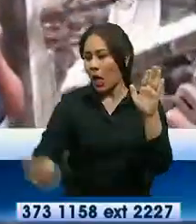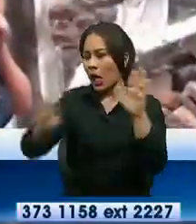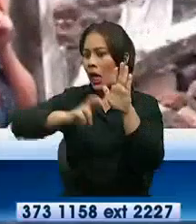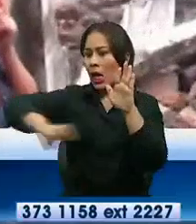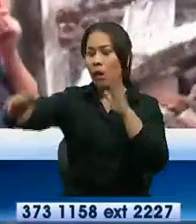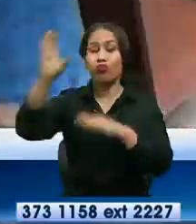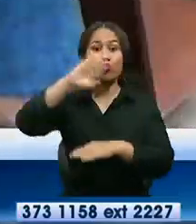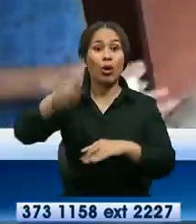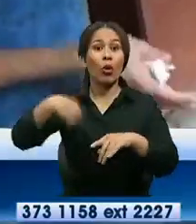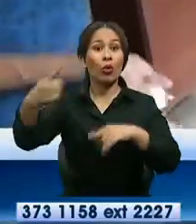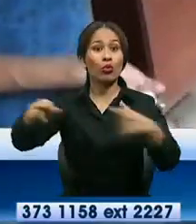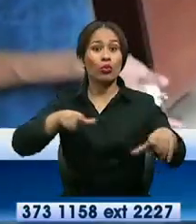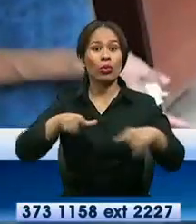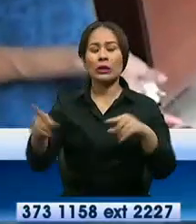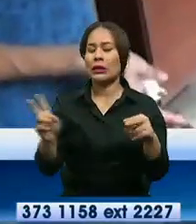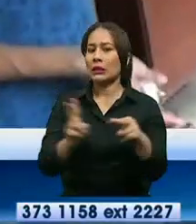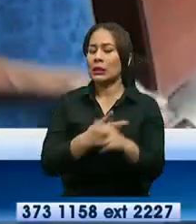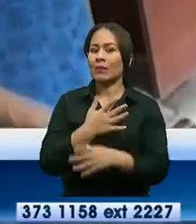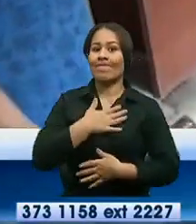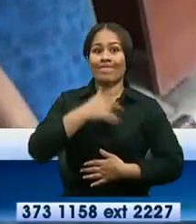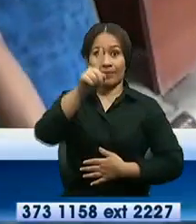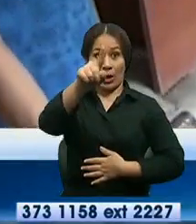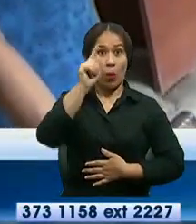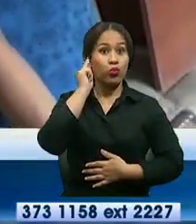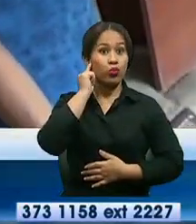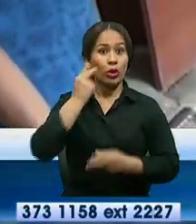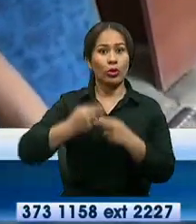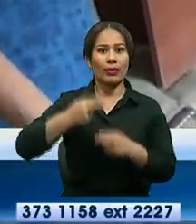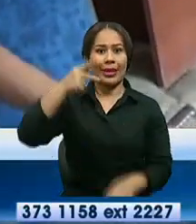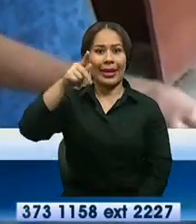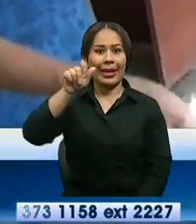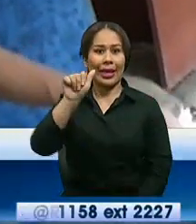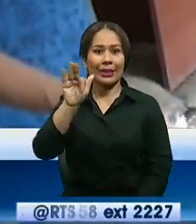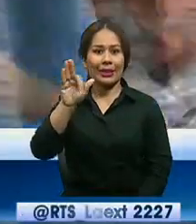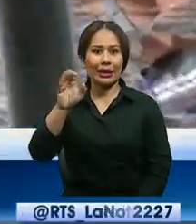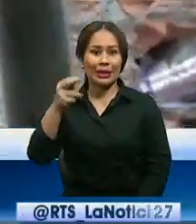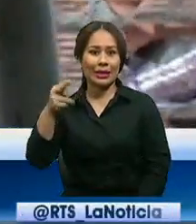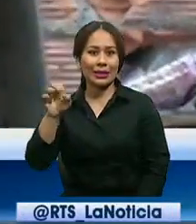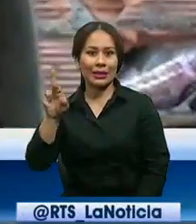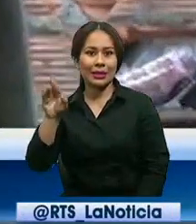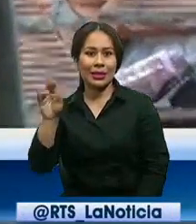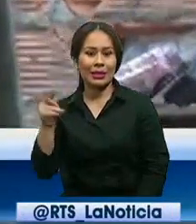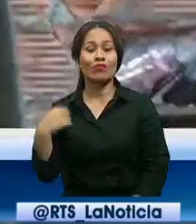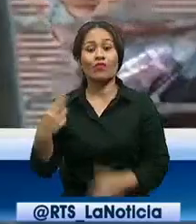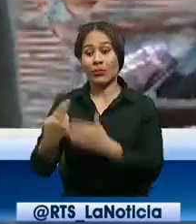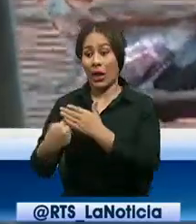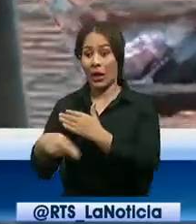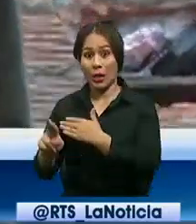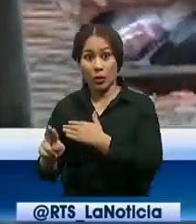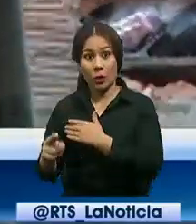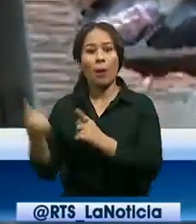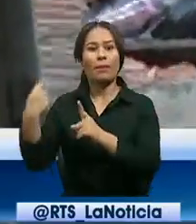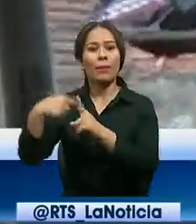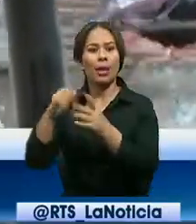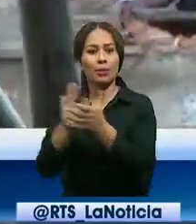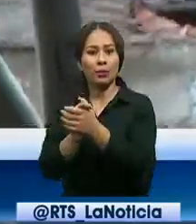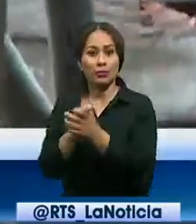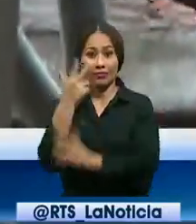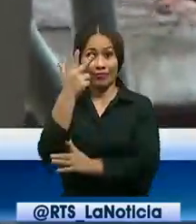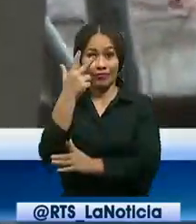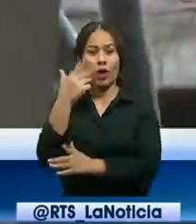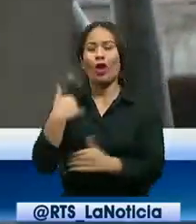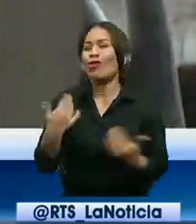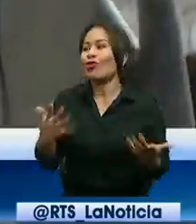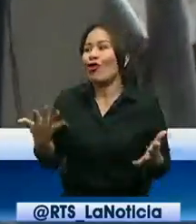hogares acogientes, pero hay otros casos como el de Caterine Manjarres, su esposo y su hijo, que no tienen dónde ir. Ella da gracias a Dios